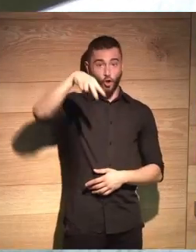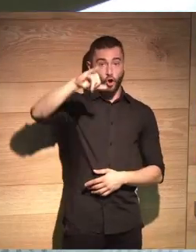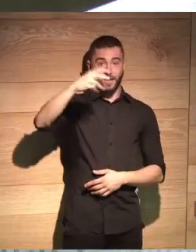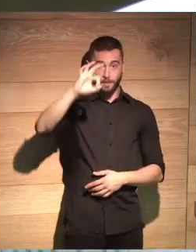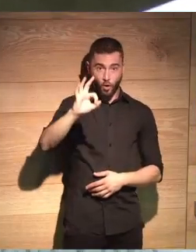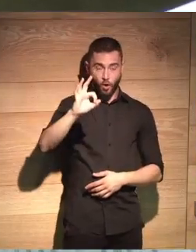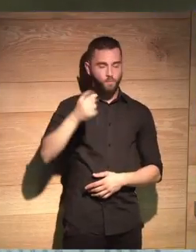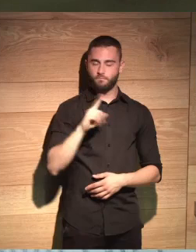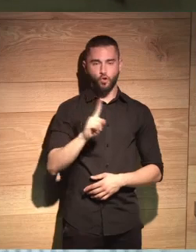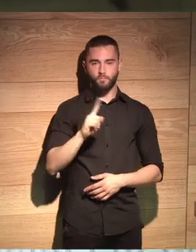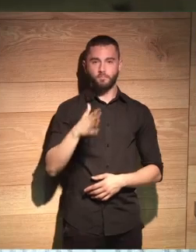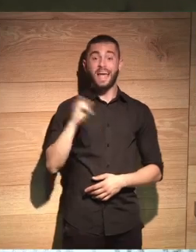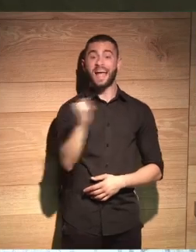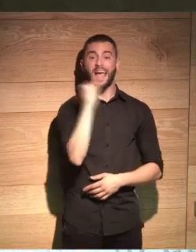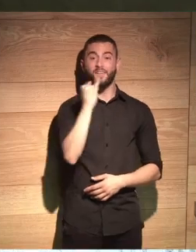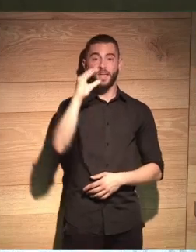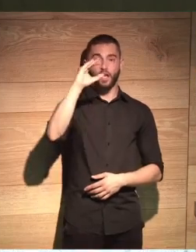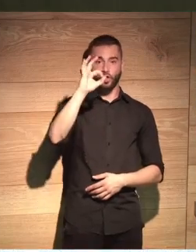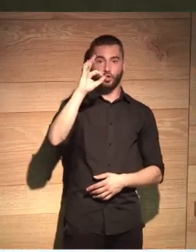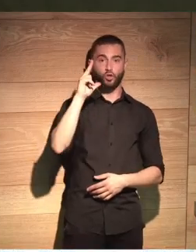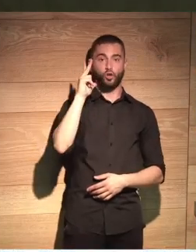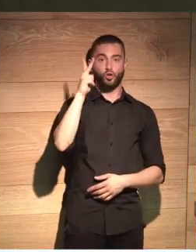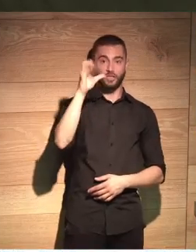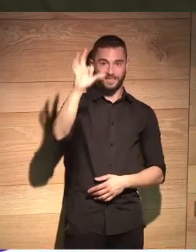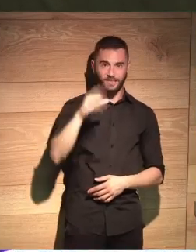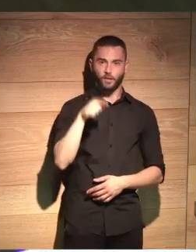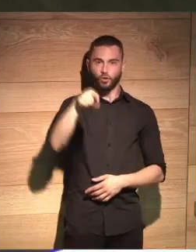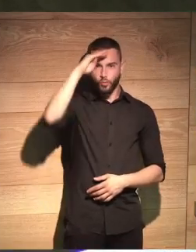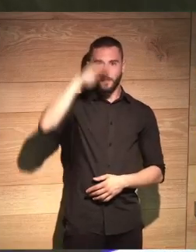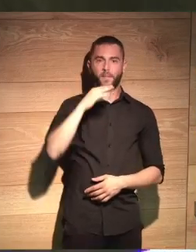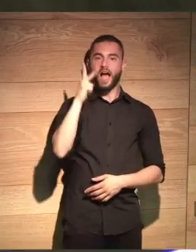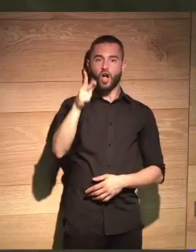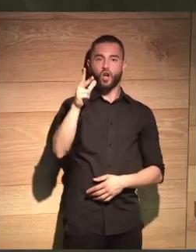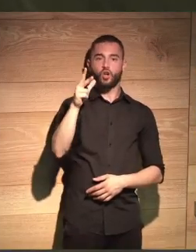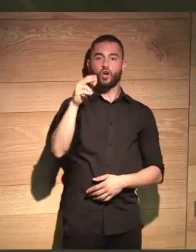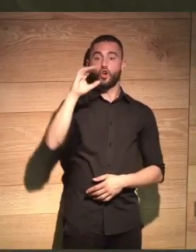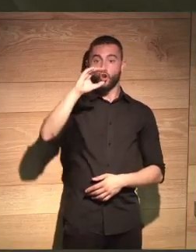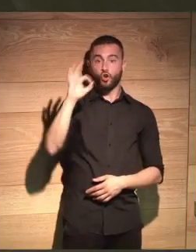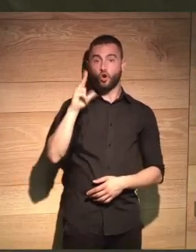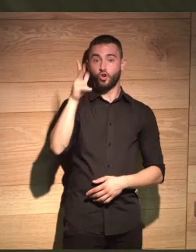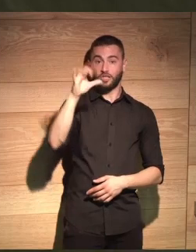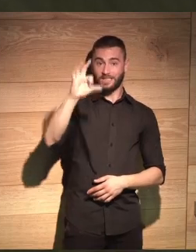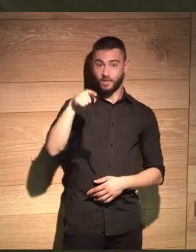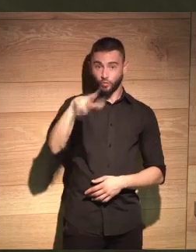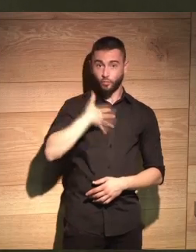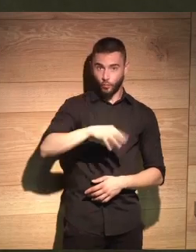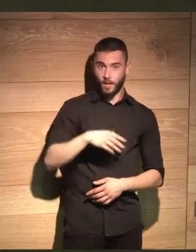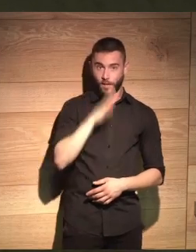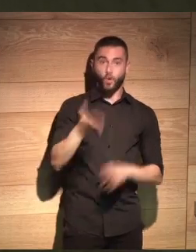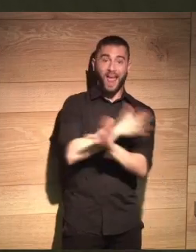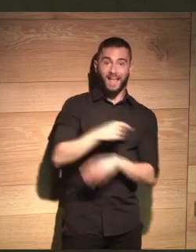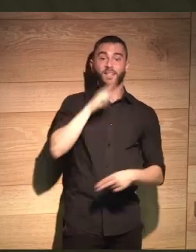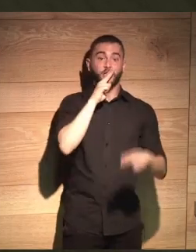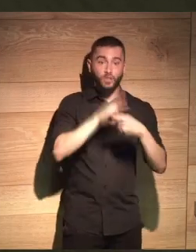jefe Cochís. Entonces puede ser Papá Cochís, dice ella, como si le tendiera un regalo.